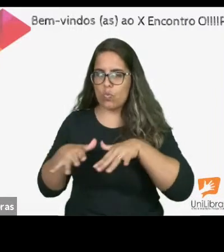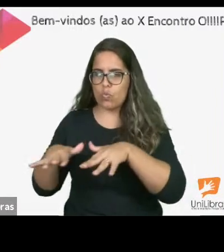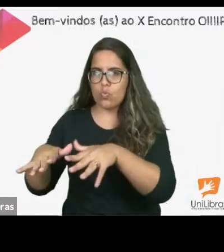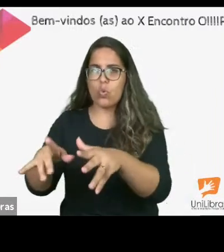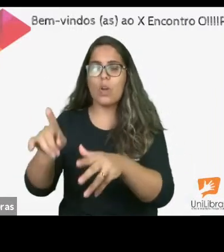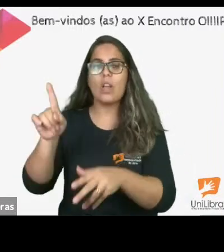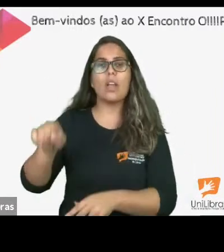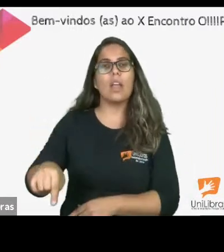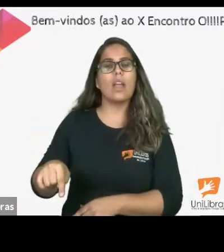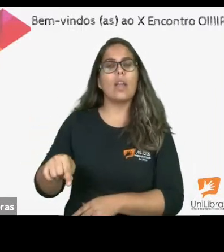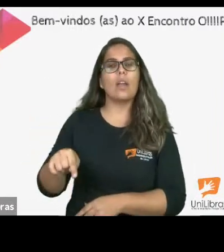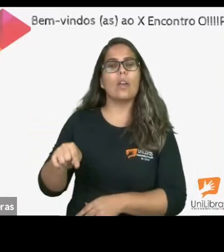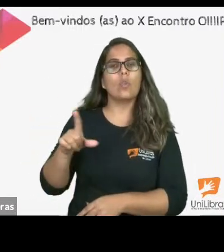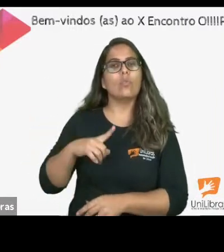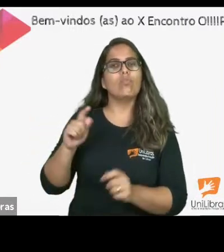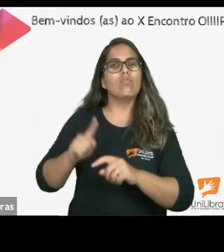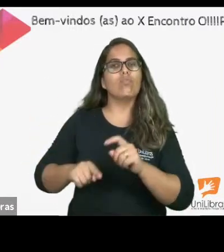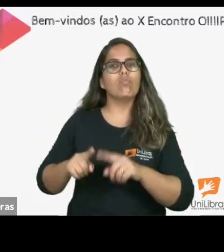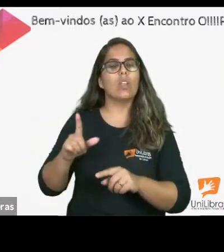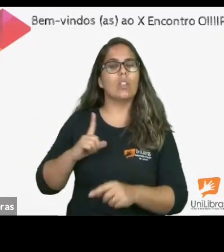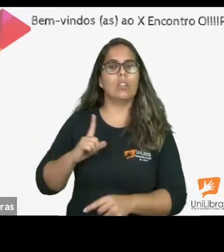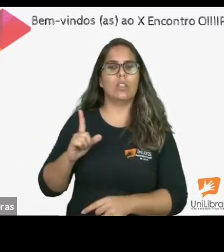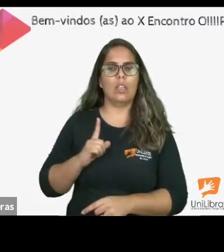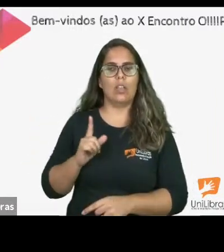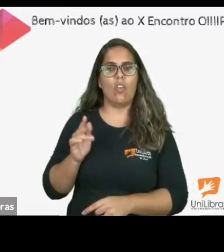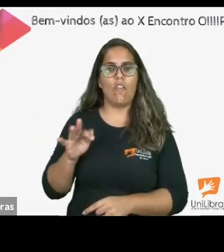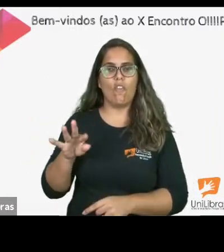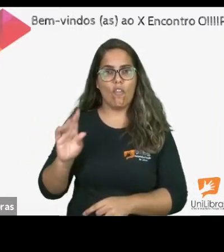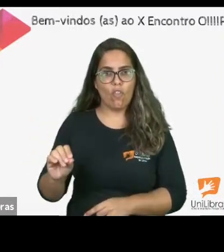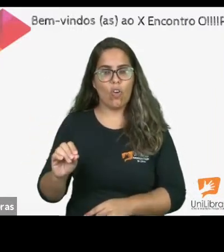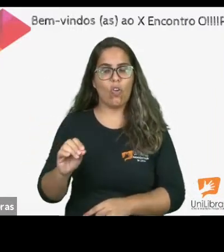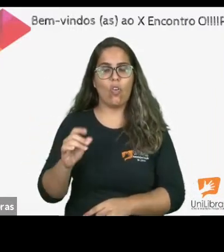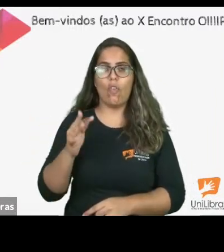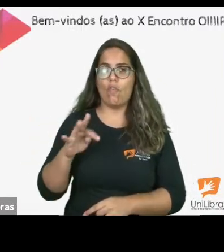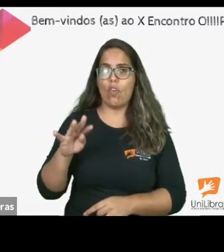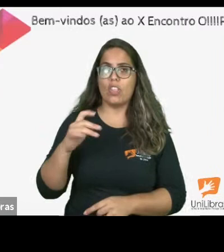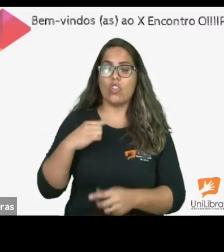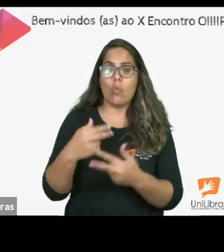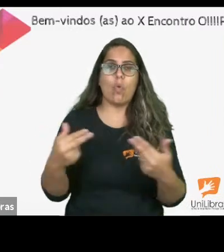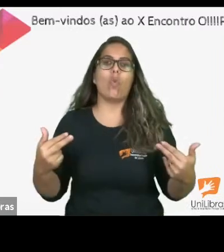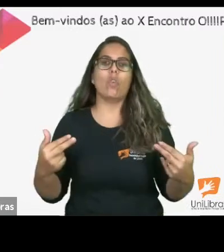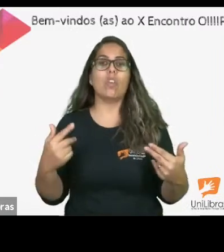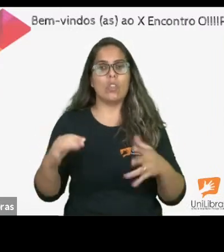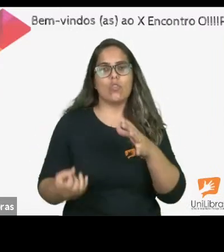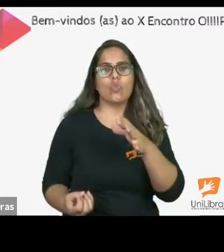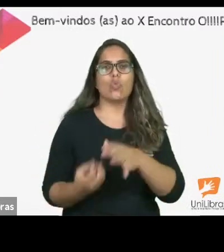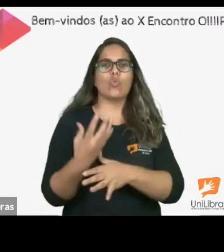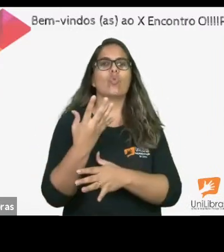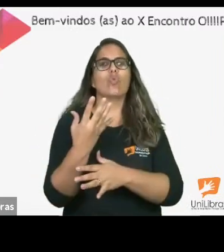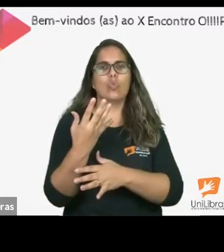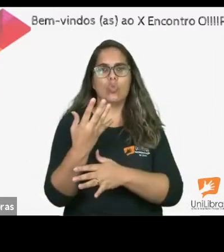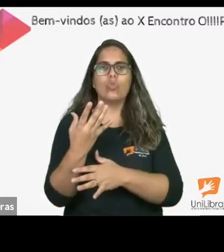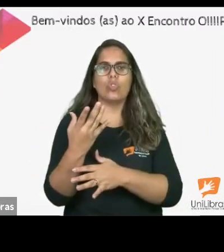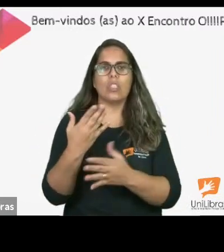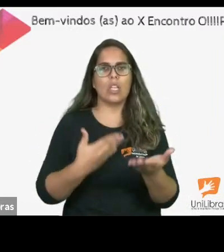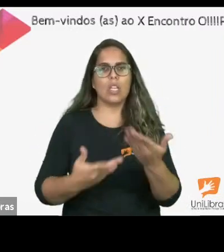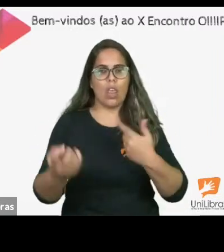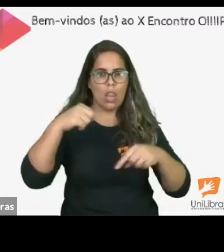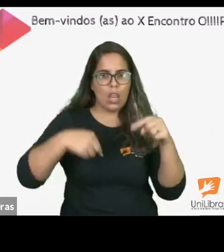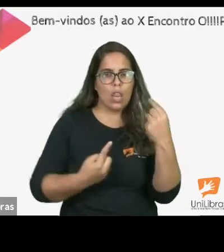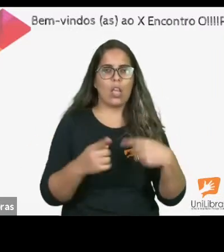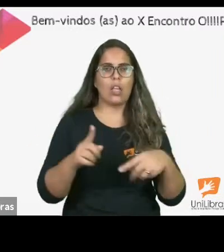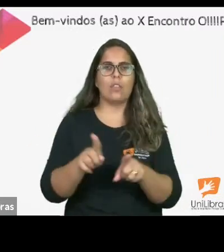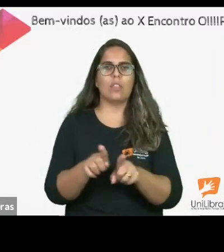una fuente de recursos, dice. Una fuente es una surgencia de algo, ¿no? Algo que surge, una cuestión dinámica también. Puedo